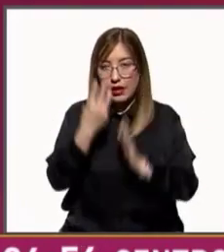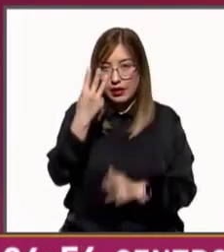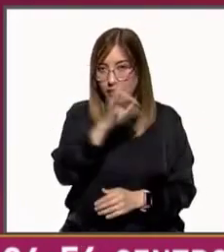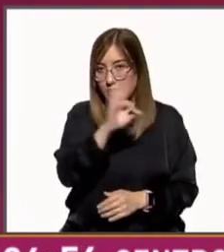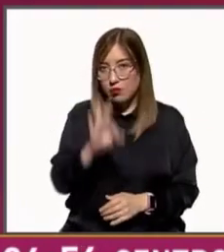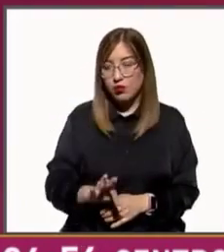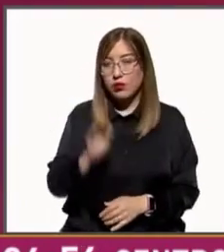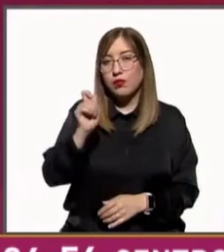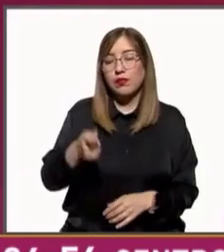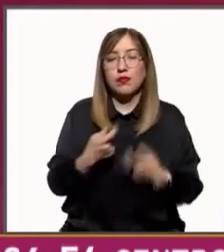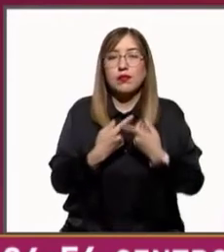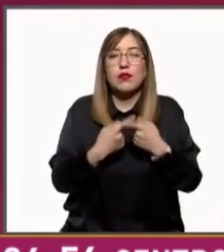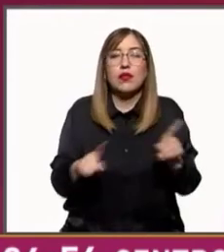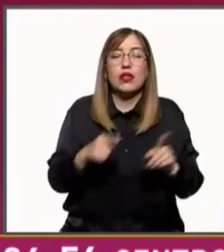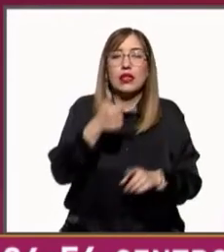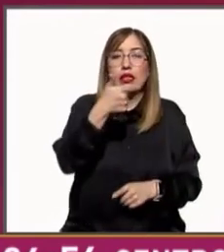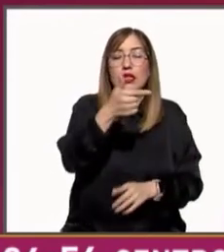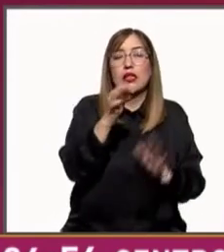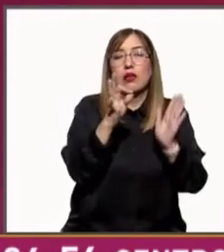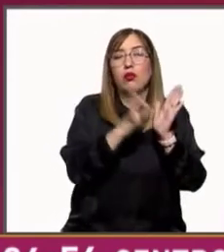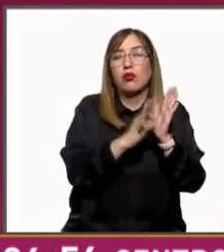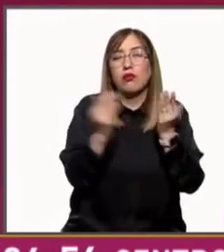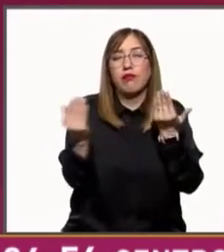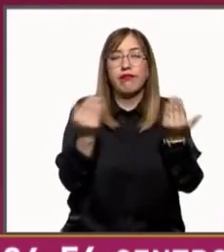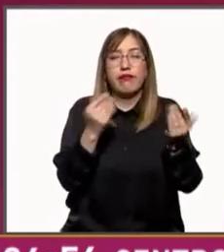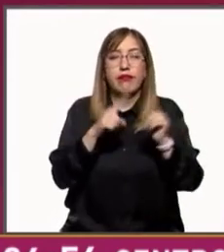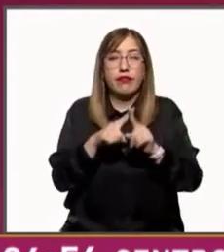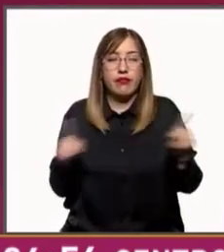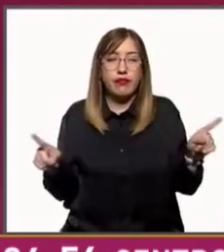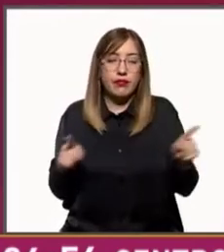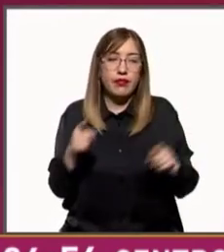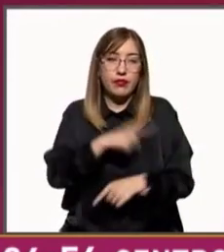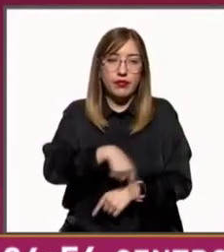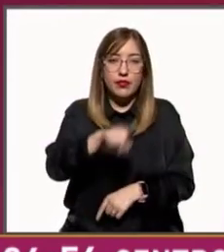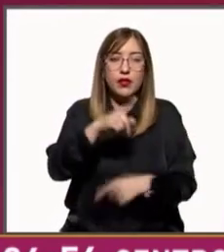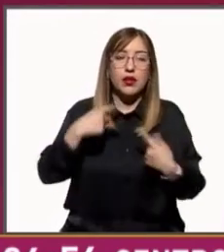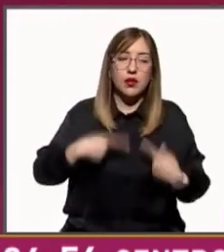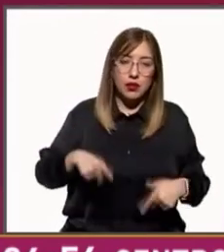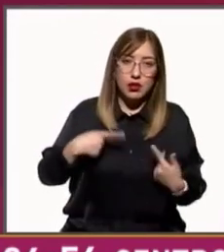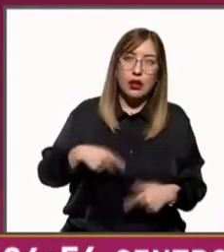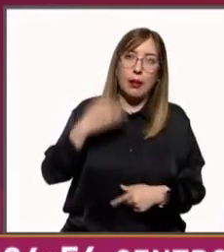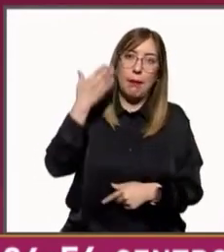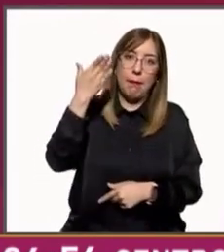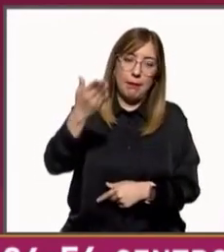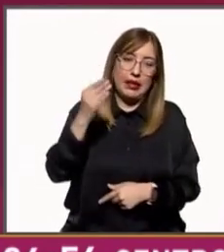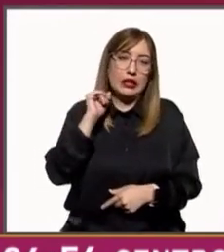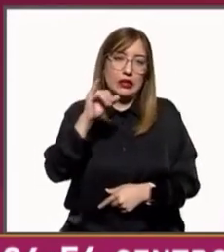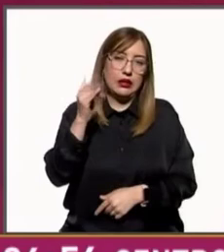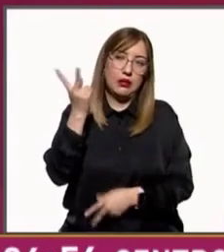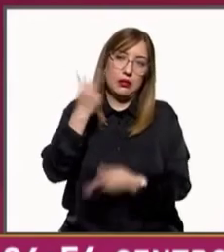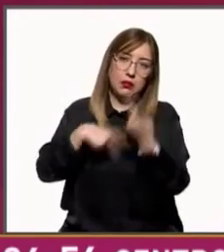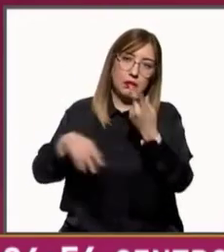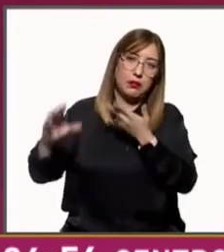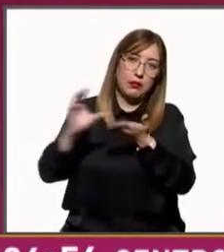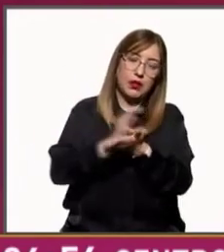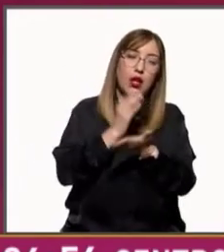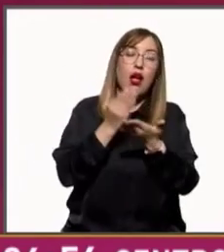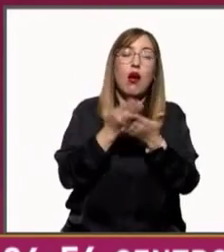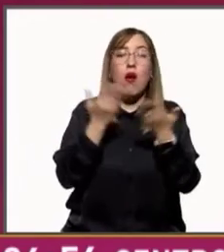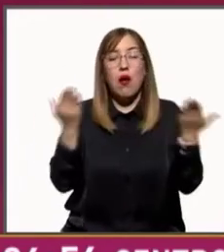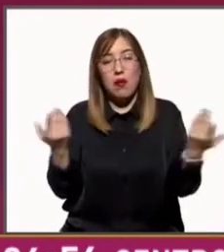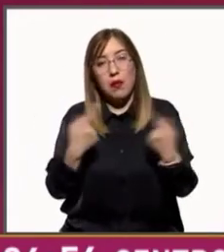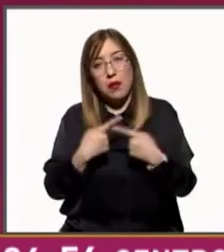diferencia de 7 puntos entre quien se vio en la necesidad de pedir un crédito y quien piensa hacerlo ahora.